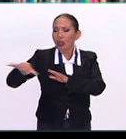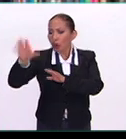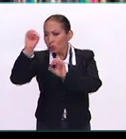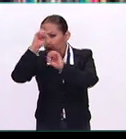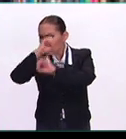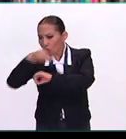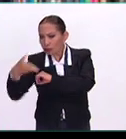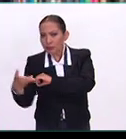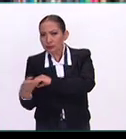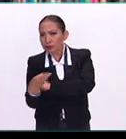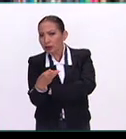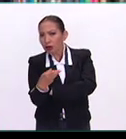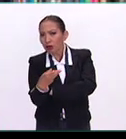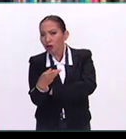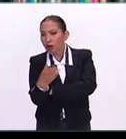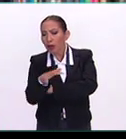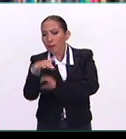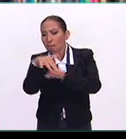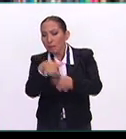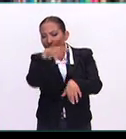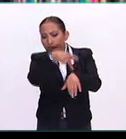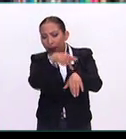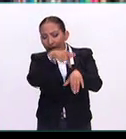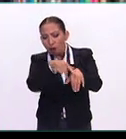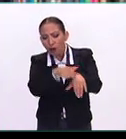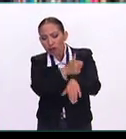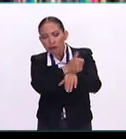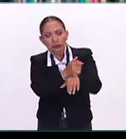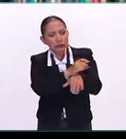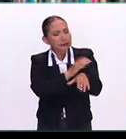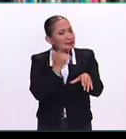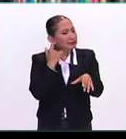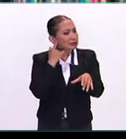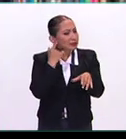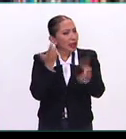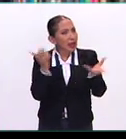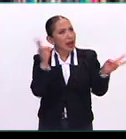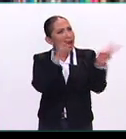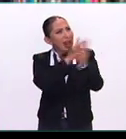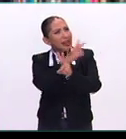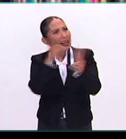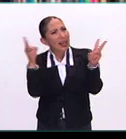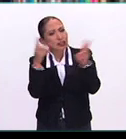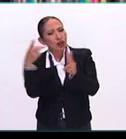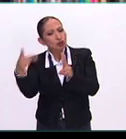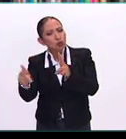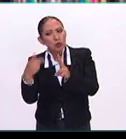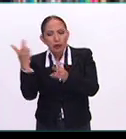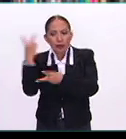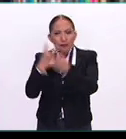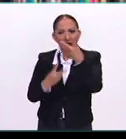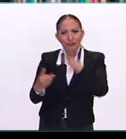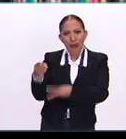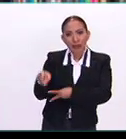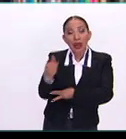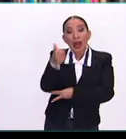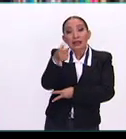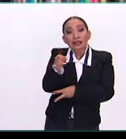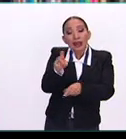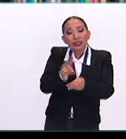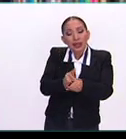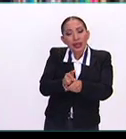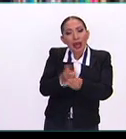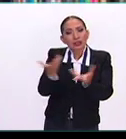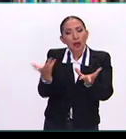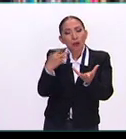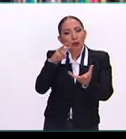de sus ríos, fundar en la roca un sinuoso rumor, verter en el aire el limo de su aparición. Así los días se